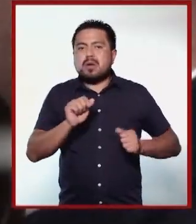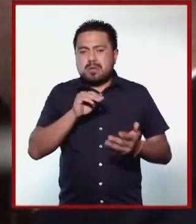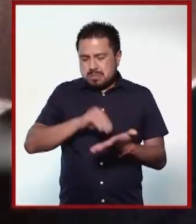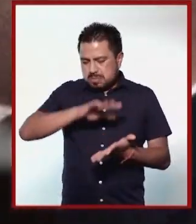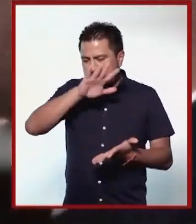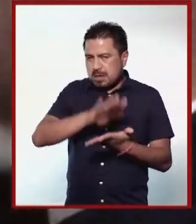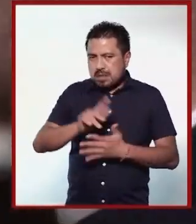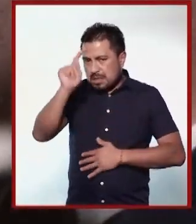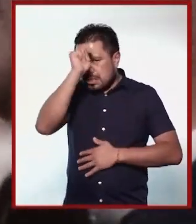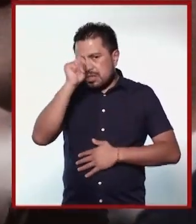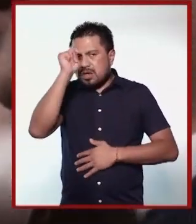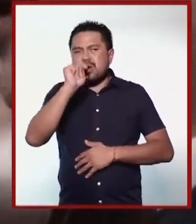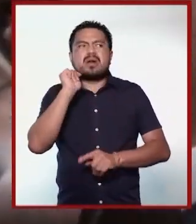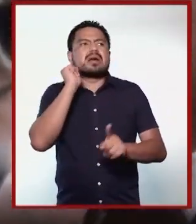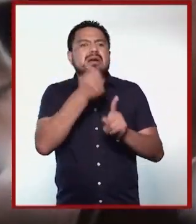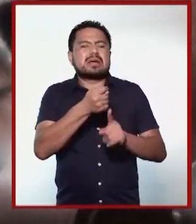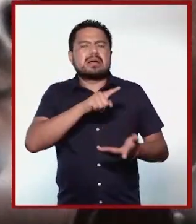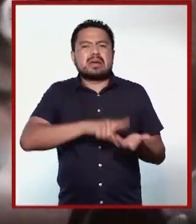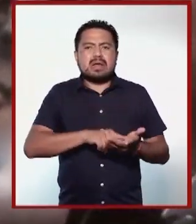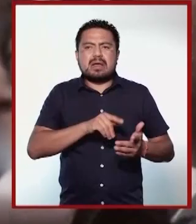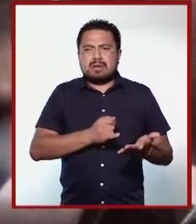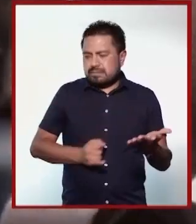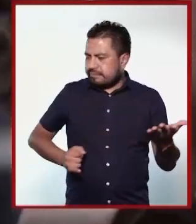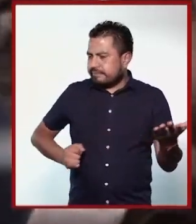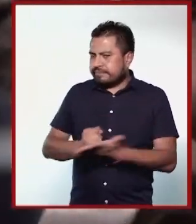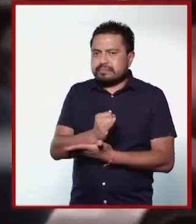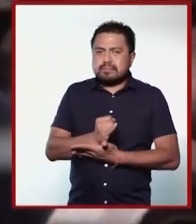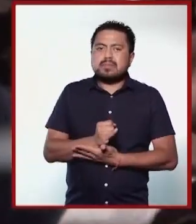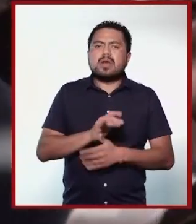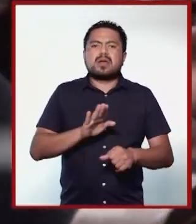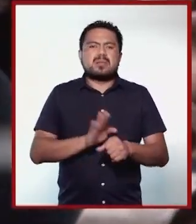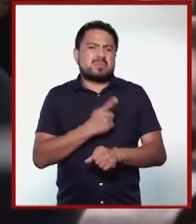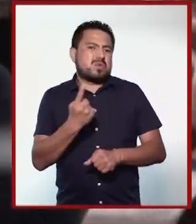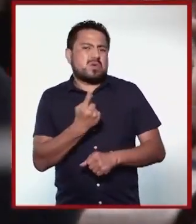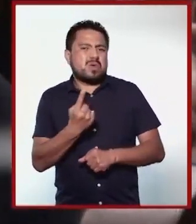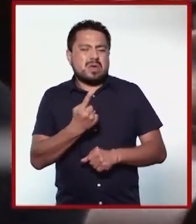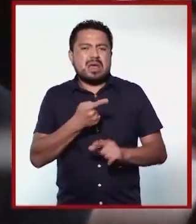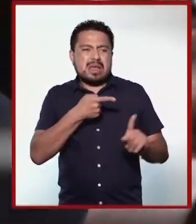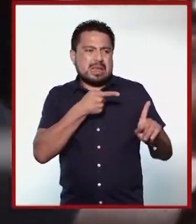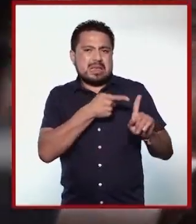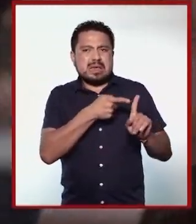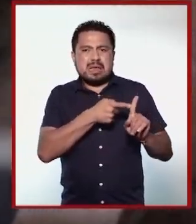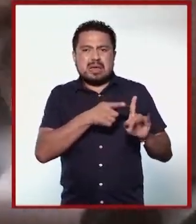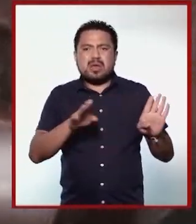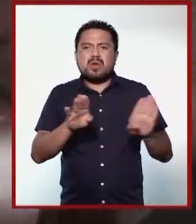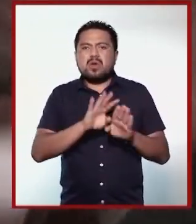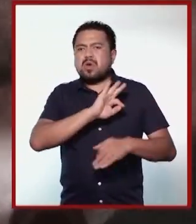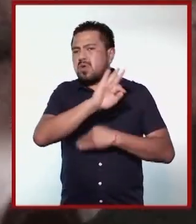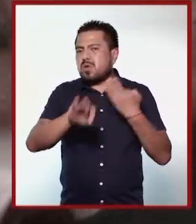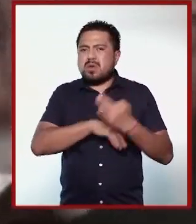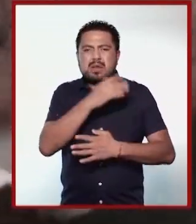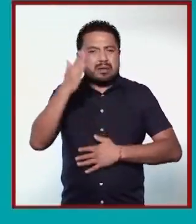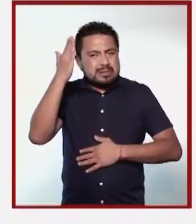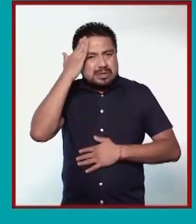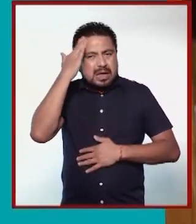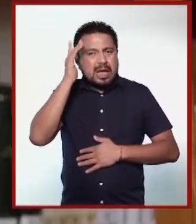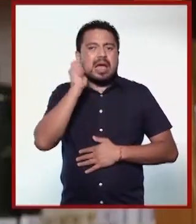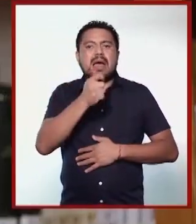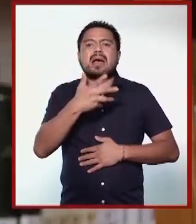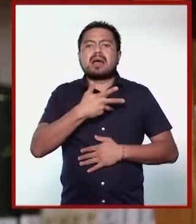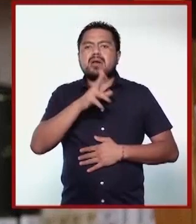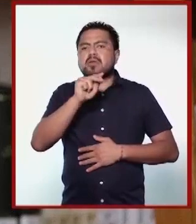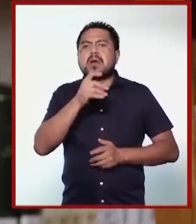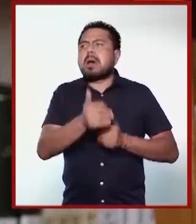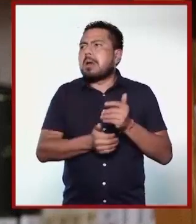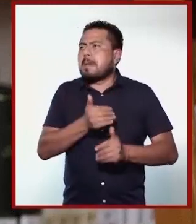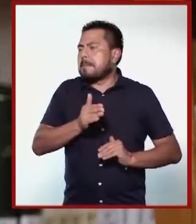la teoría que estaba tratando de definir? O sea, ¿por qué él, de alguna manera, con toda la capacidad que tenía, no